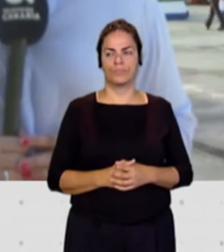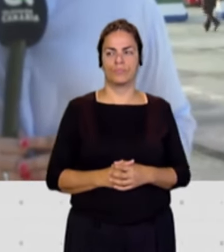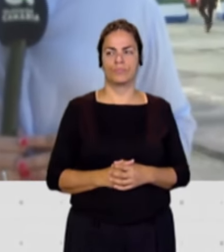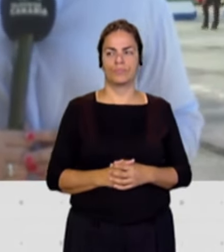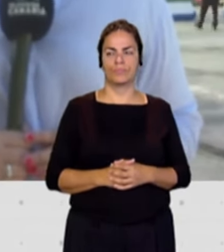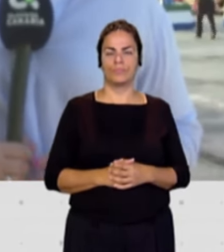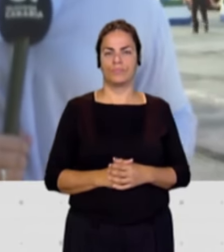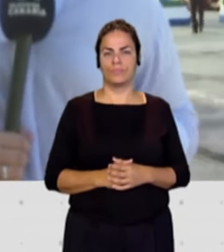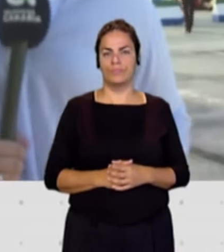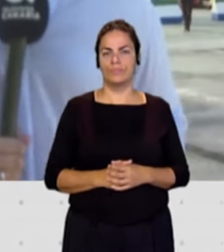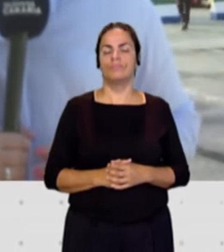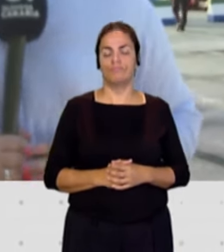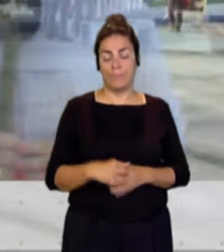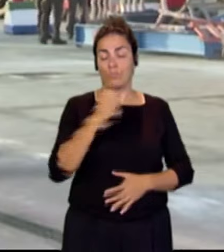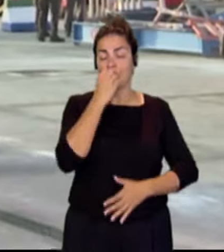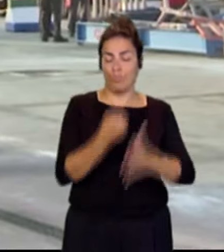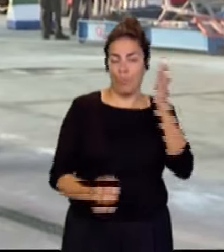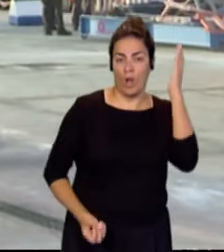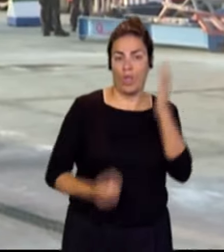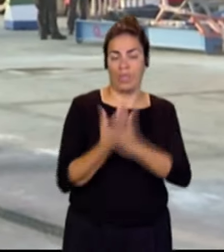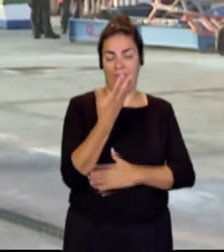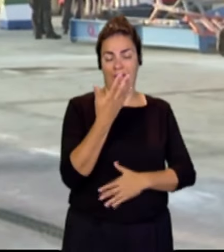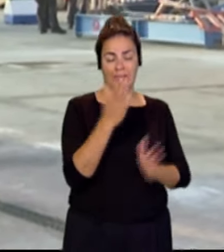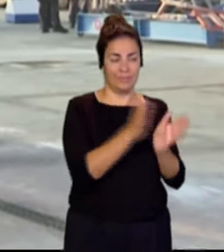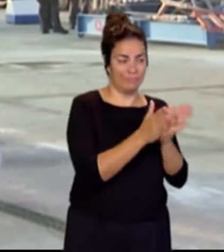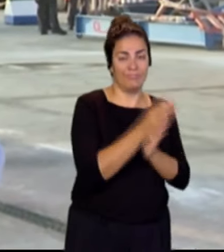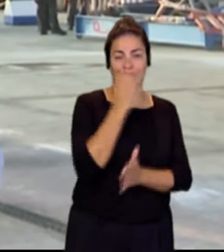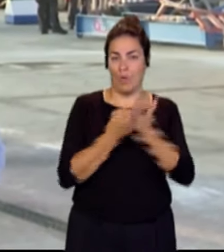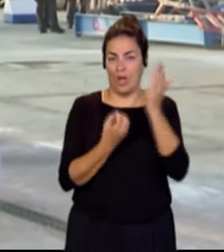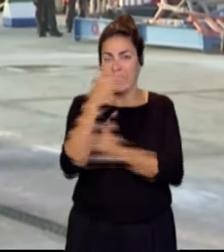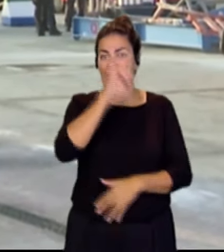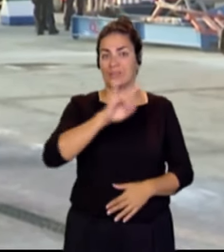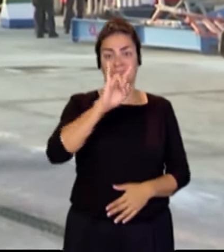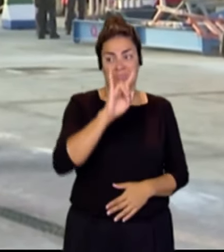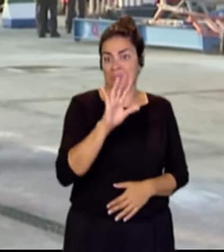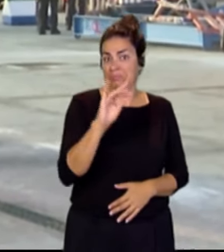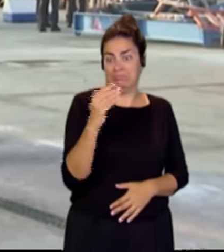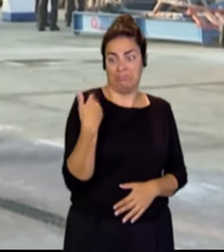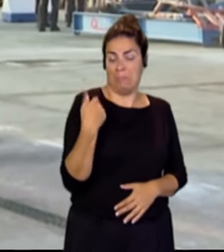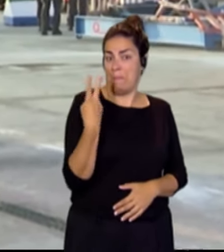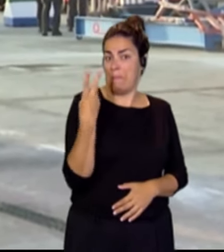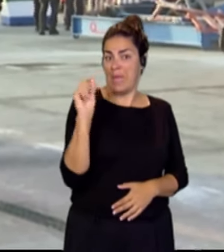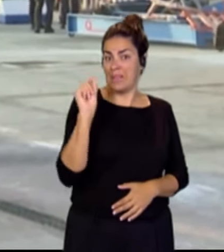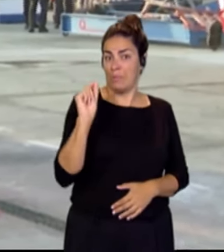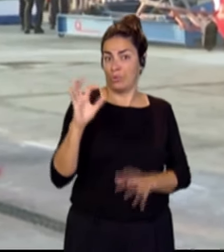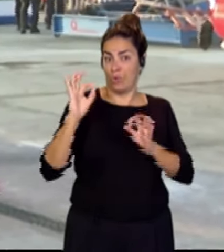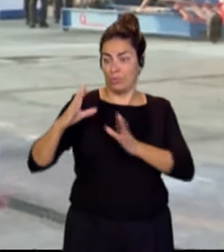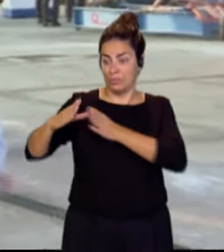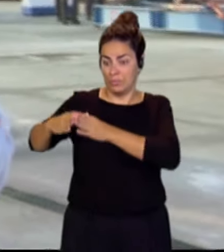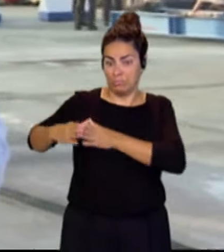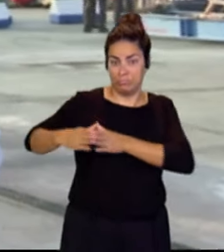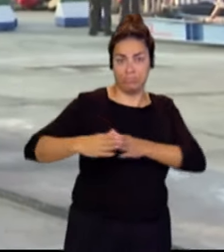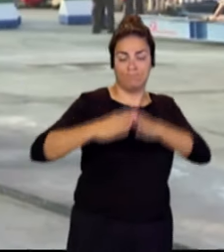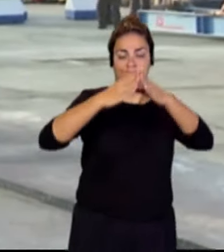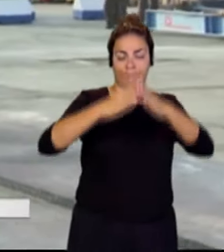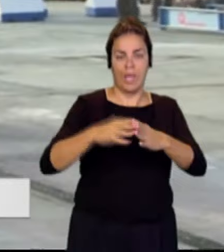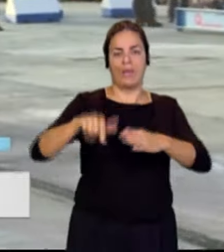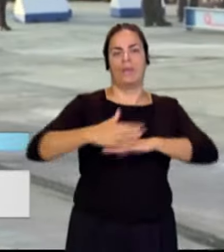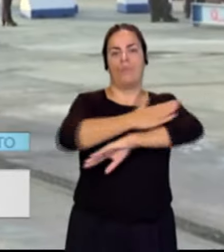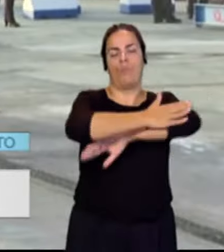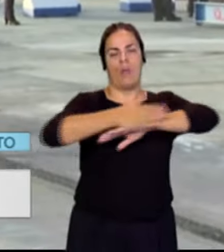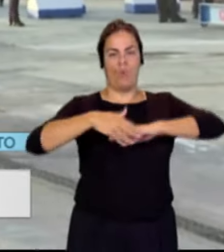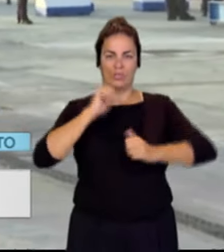hora muy buenos días Antonio Buenos días Canarias Pues sí hace apenas 20 minutos entraba este cayuco aquí al puerto de la Estaca y lo